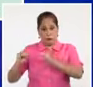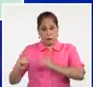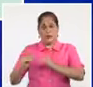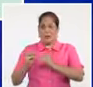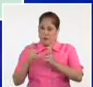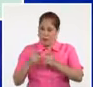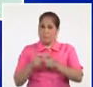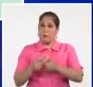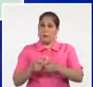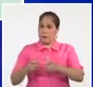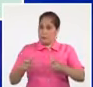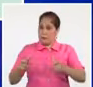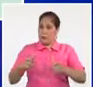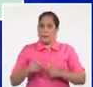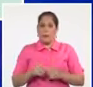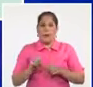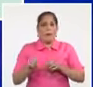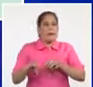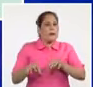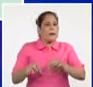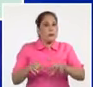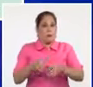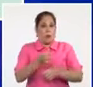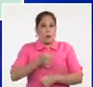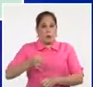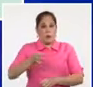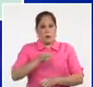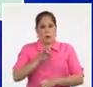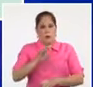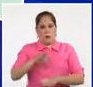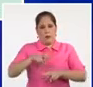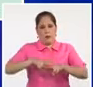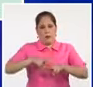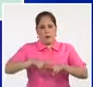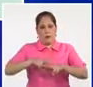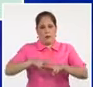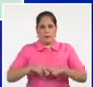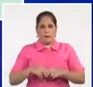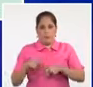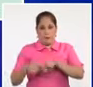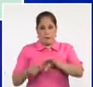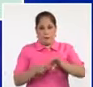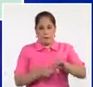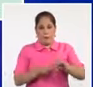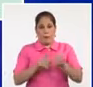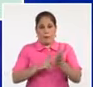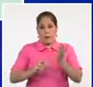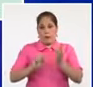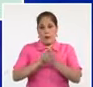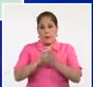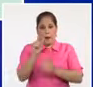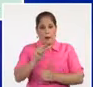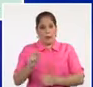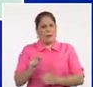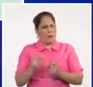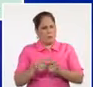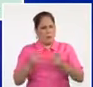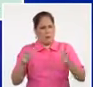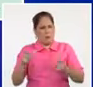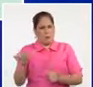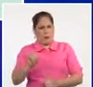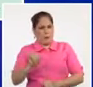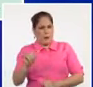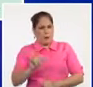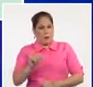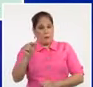elevadas y dispersos en sus 15 municipios. Mayabeque incrementa también el número